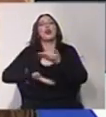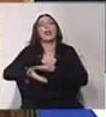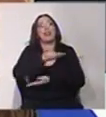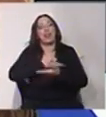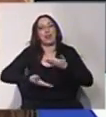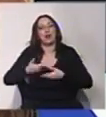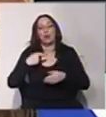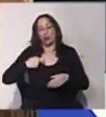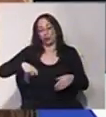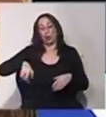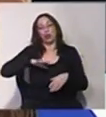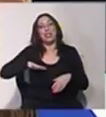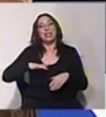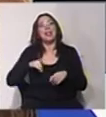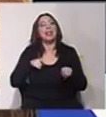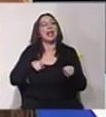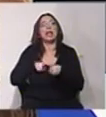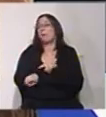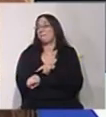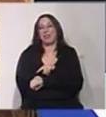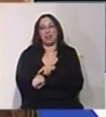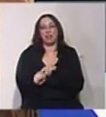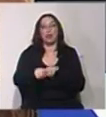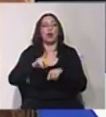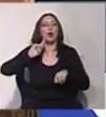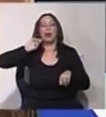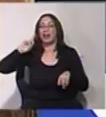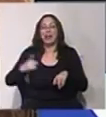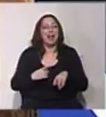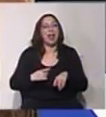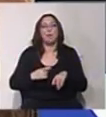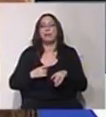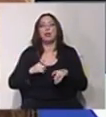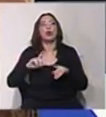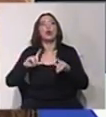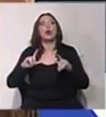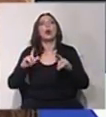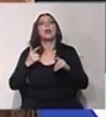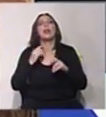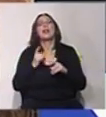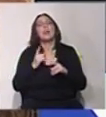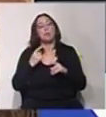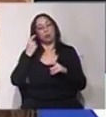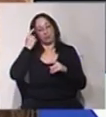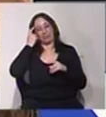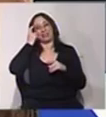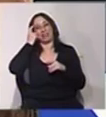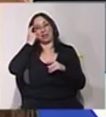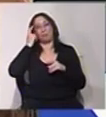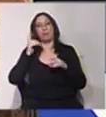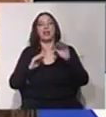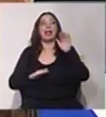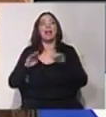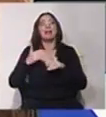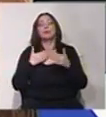Estamos en una sociedad de inmediatez, ¿sí? De rapidez, donde tenemos que ser conscientes, o a veces